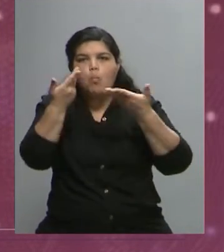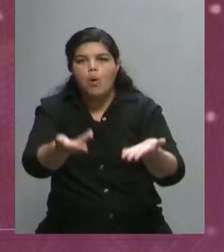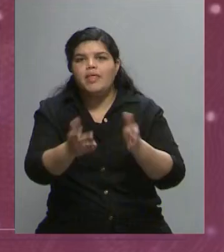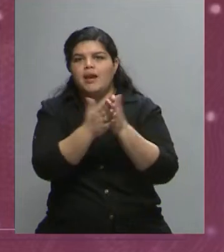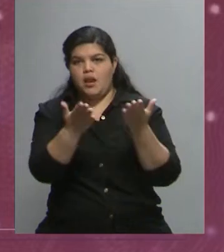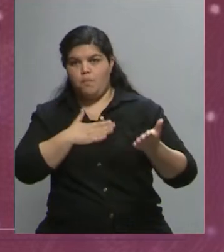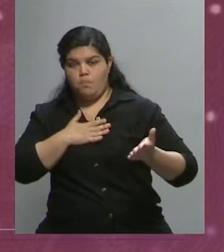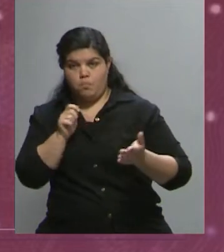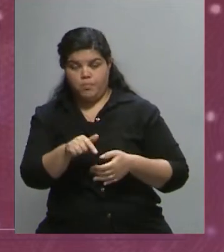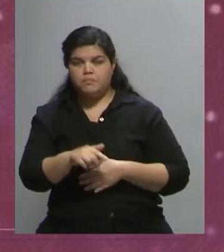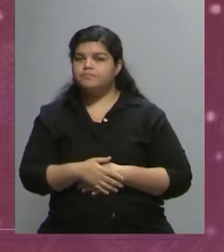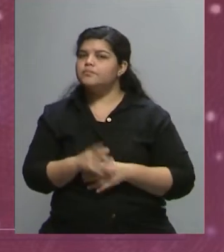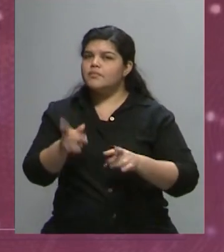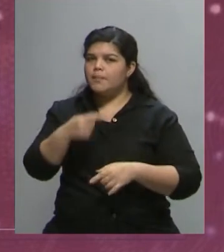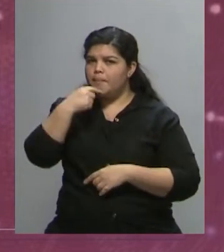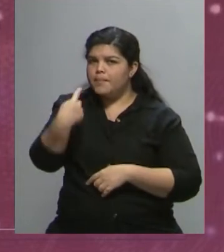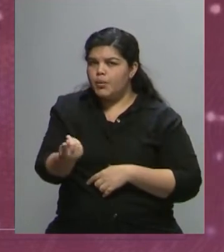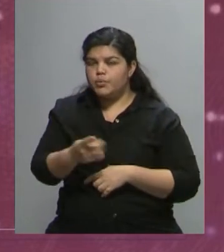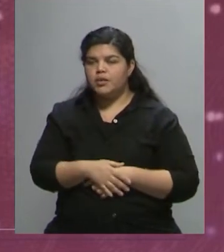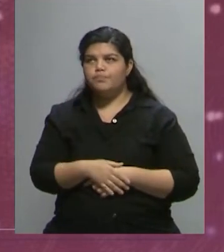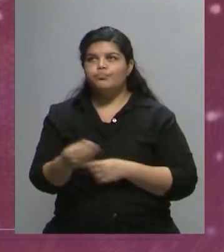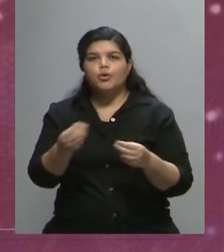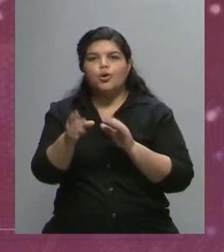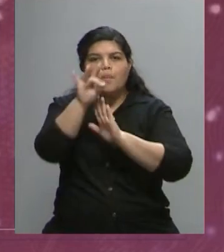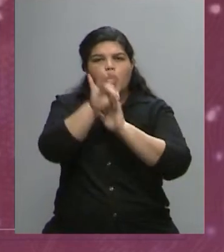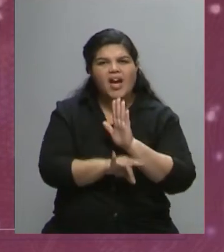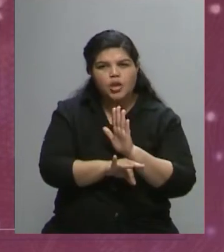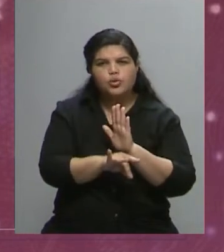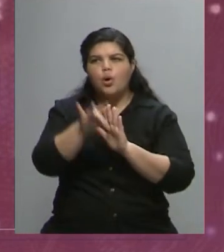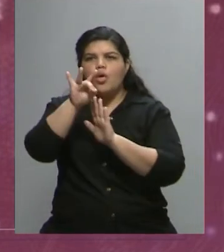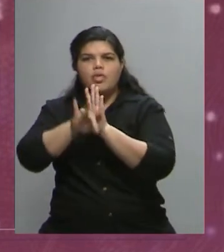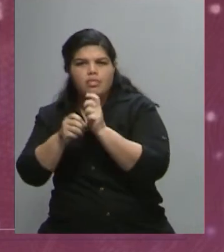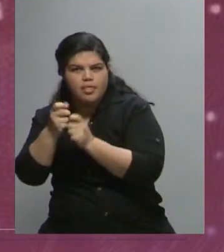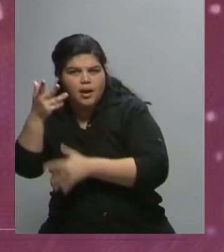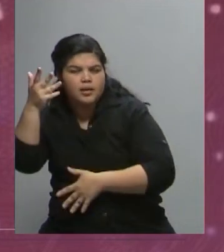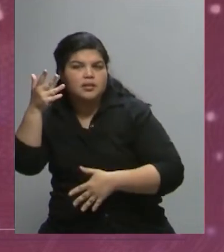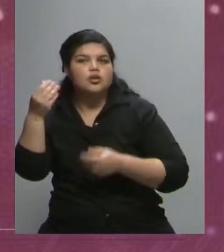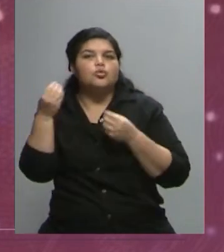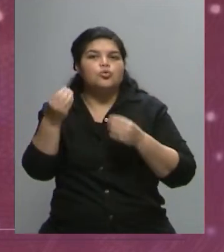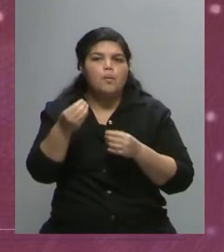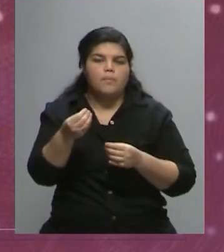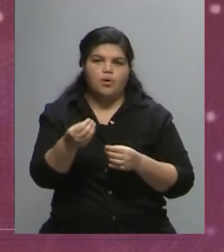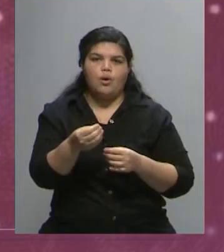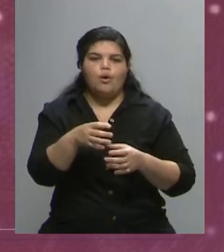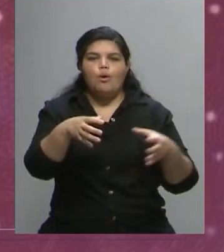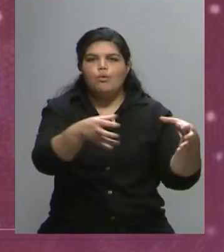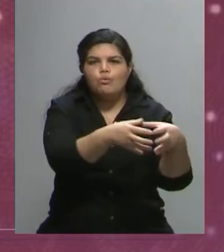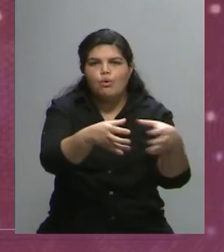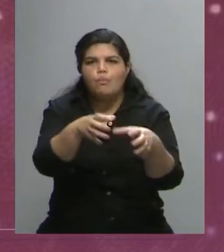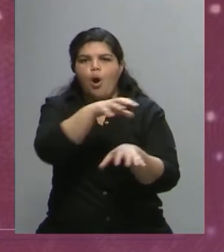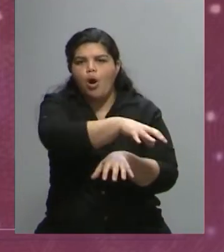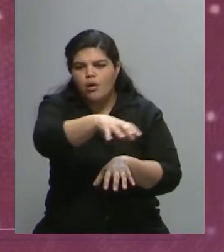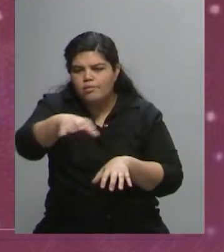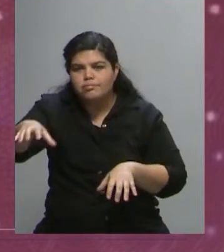duda, puede ser el tema de los datos y Big Data una oportunidad para las organizaciones. Entiendo que, si bien no es la